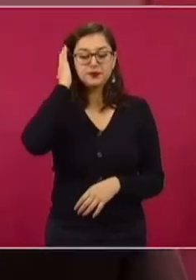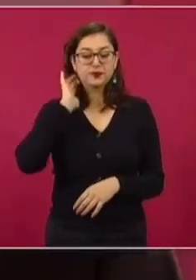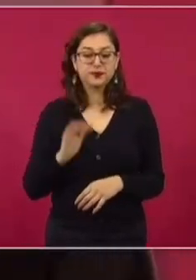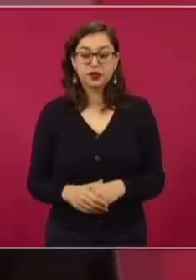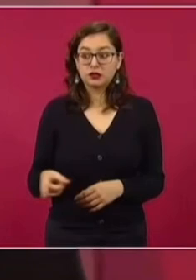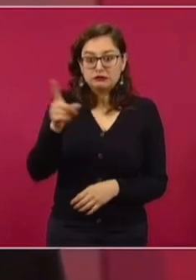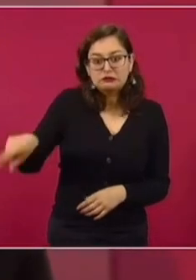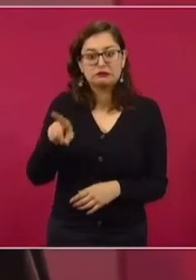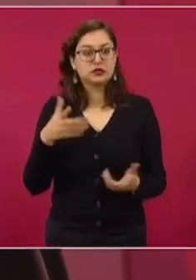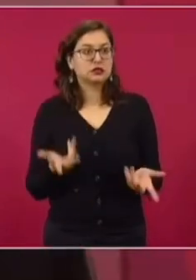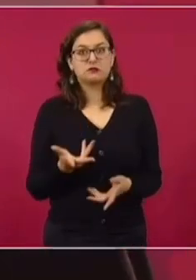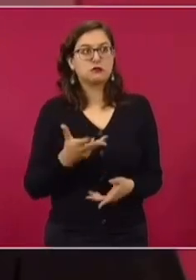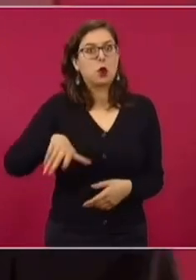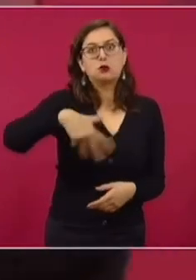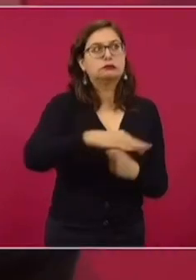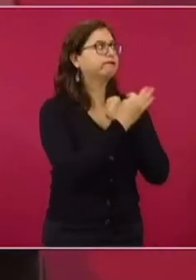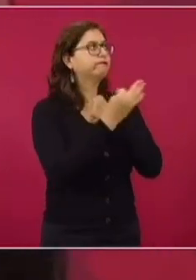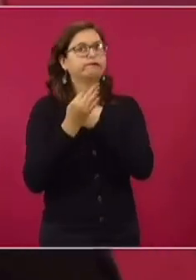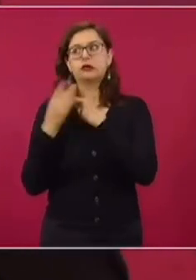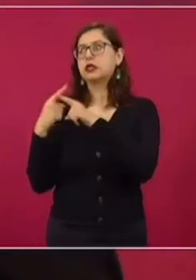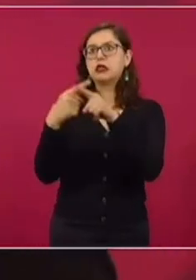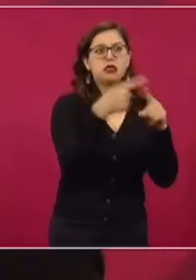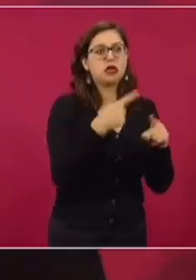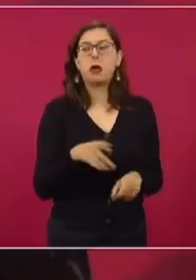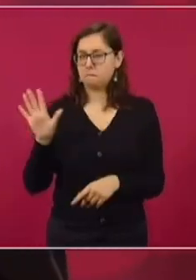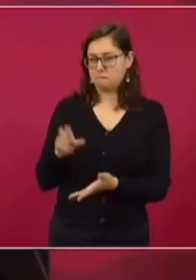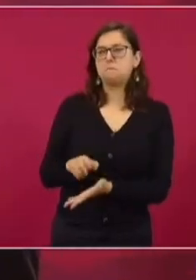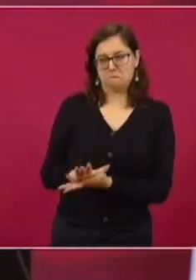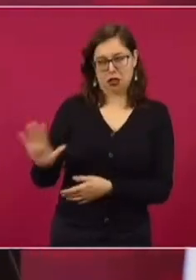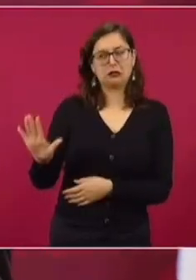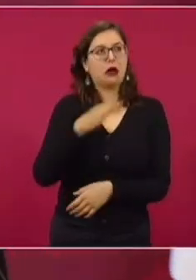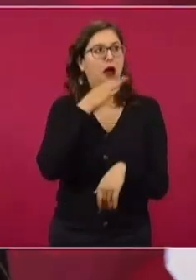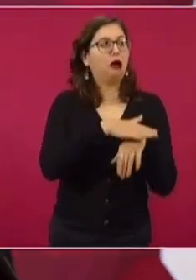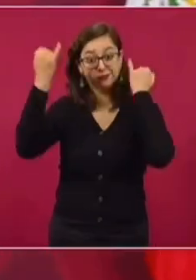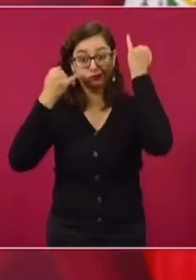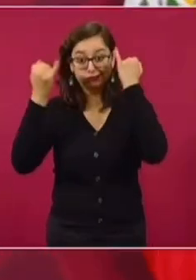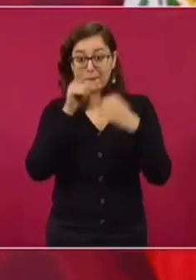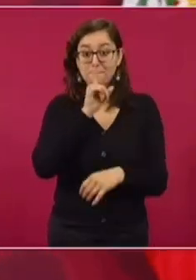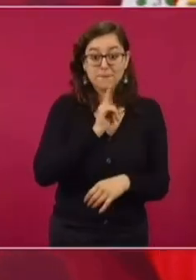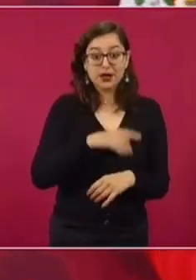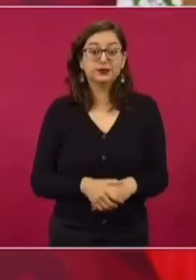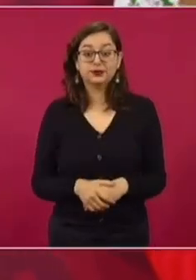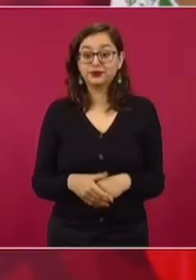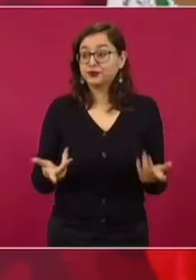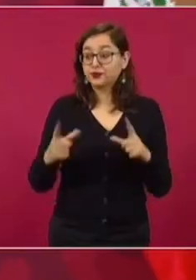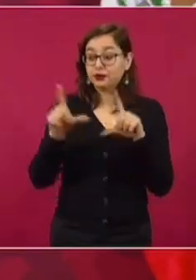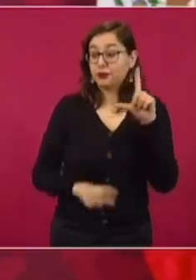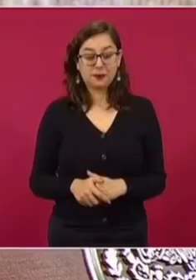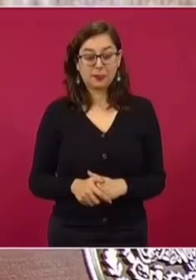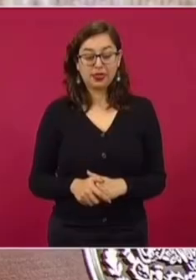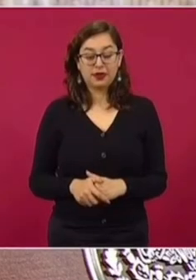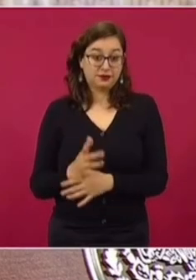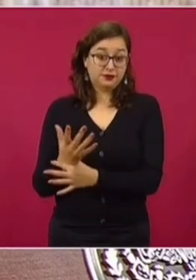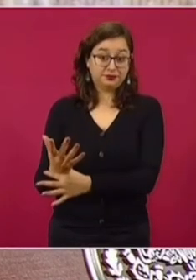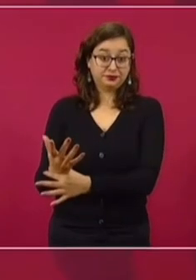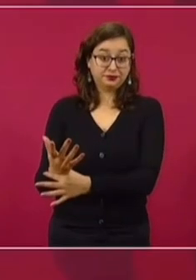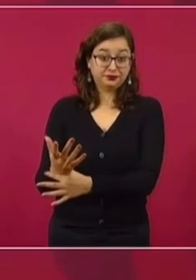buscando protección, ¿no? Lo vamos a acusar porque va a expropiar, nos vamos a quedar sin luz, va a haber apagones.